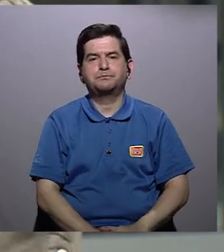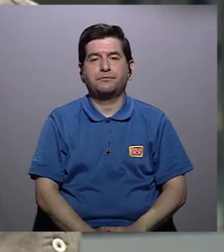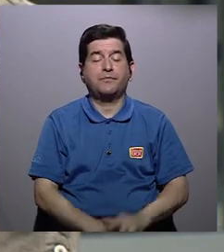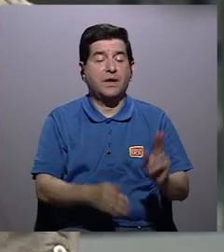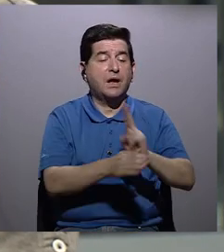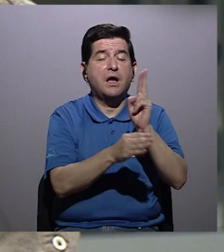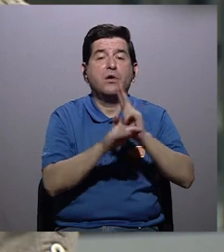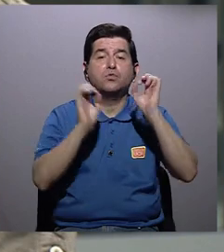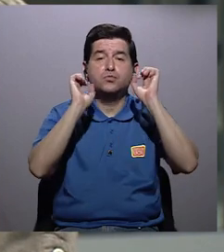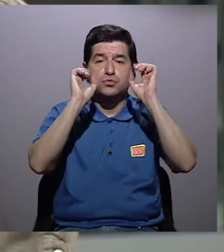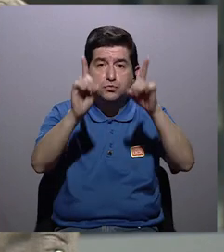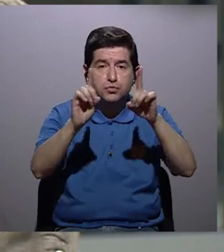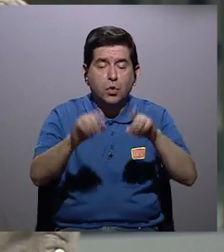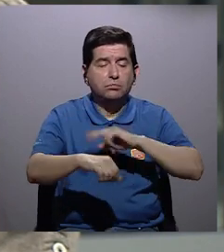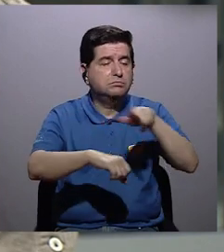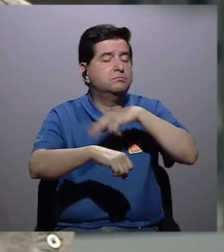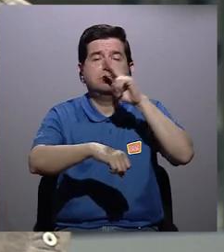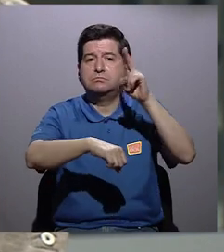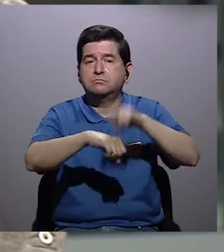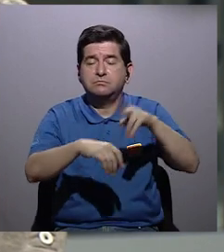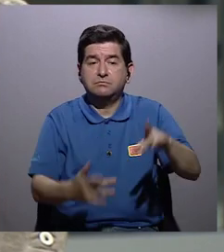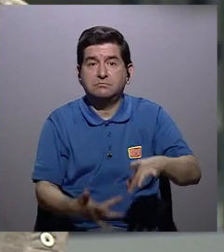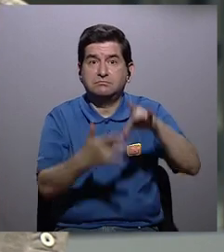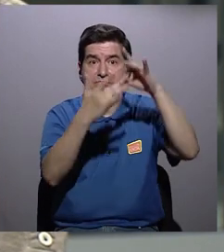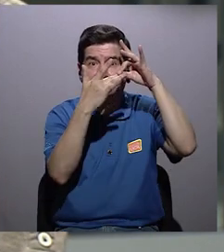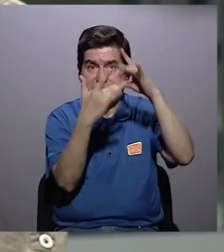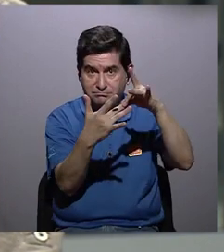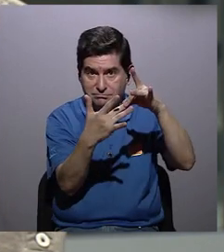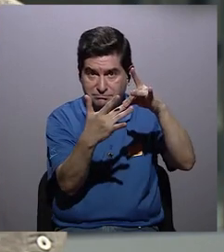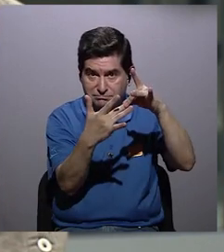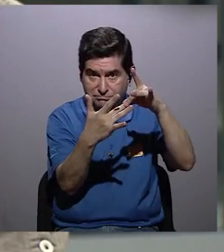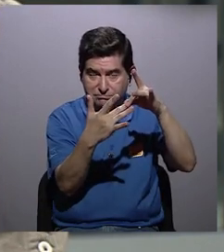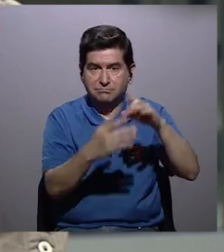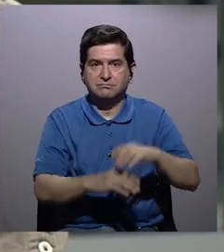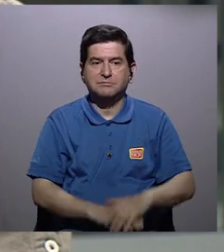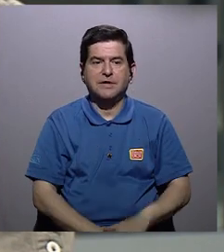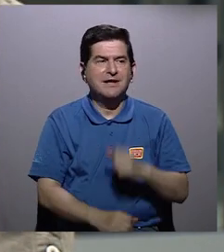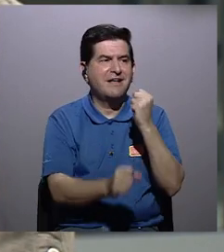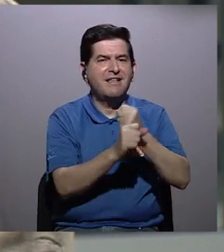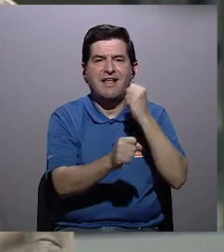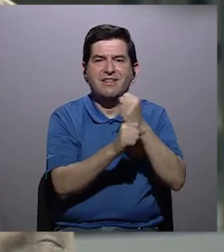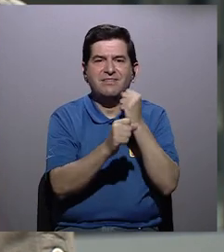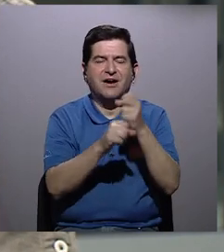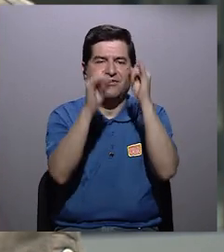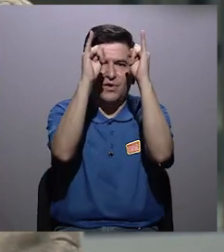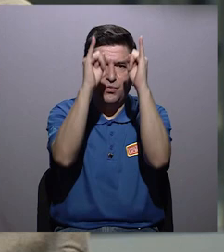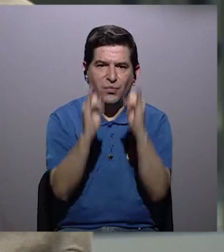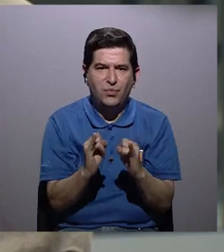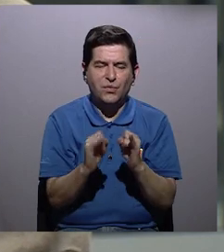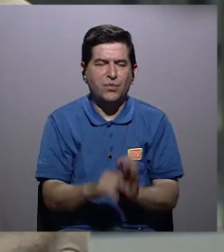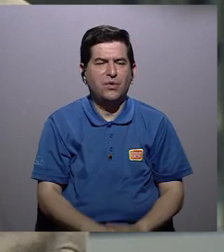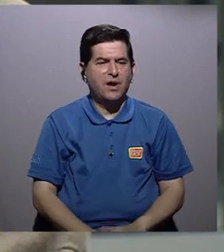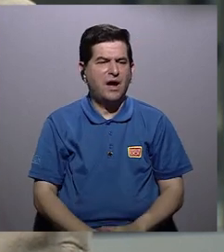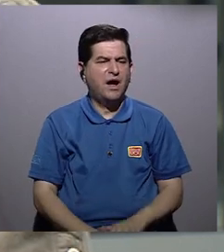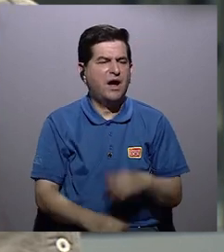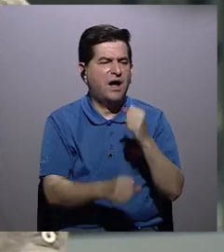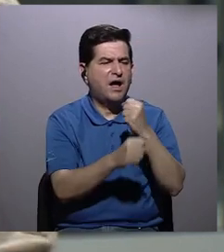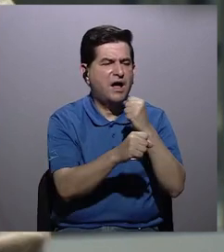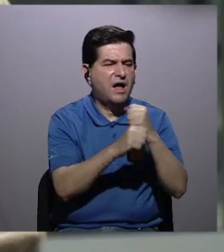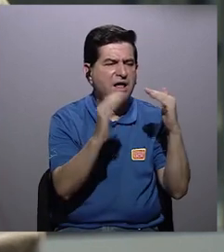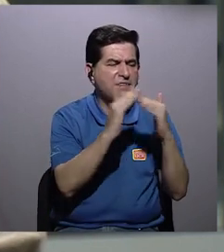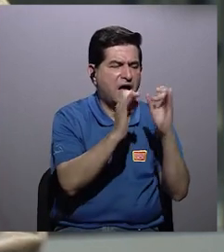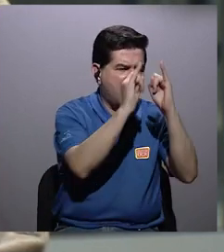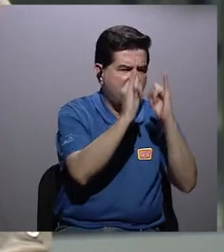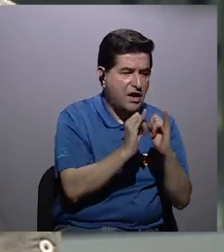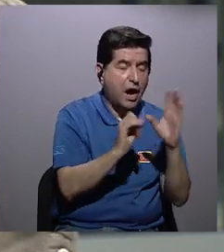los usos educativos es muy común, sobre todo el trabajo individual, la búsqueda de tareas individuales, pero también